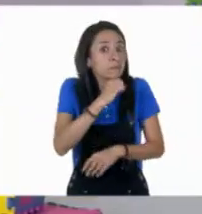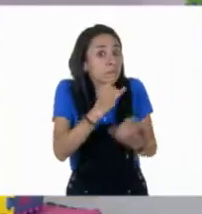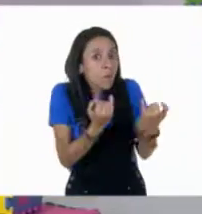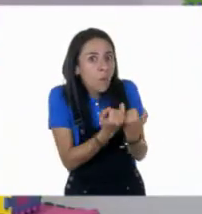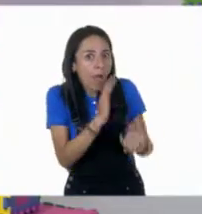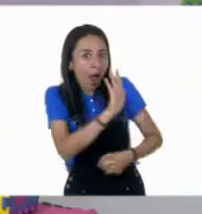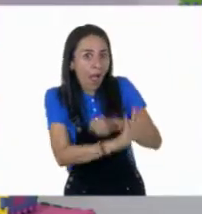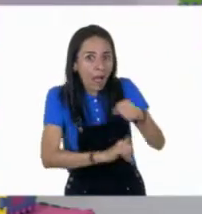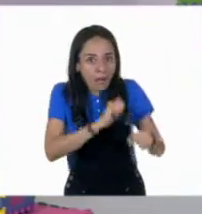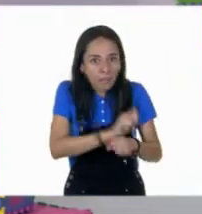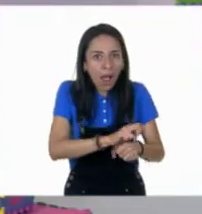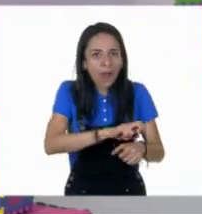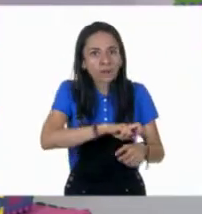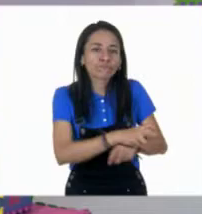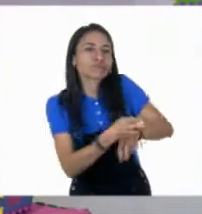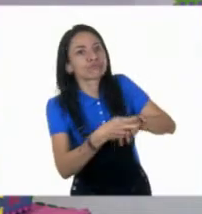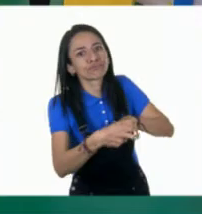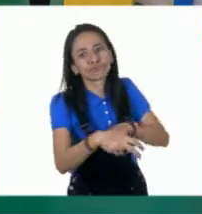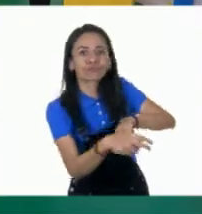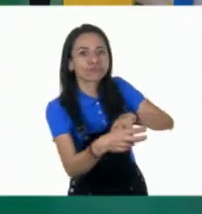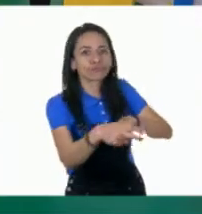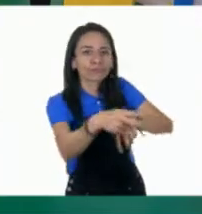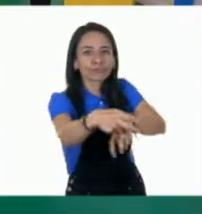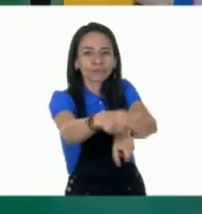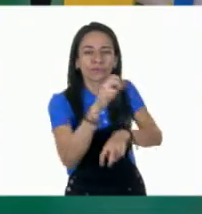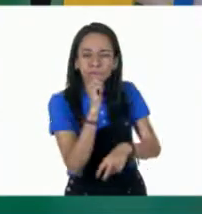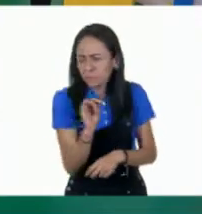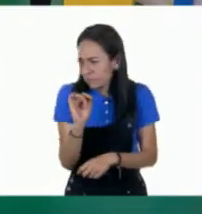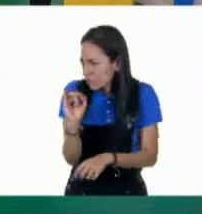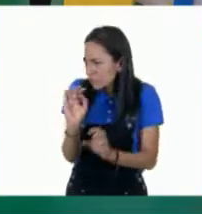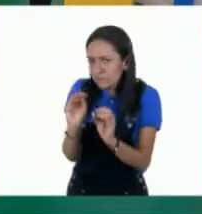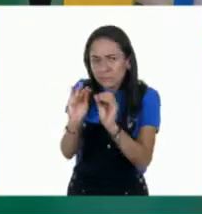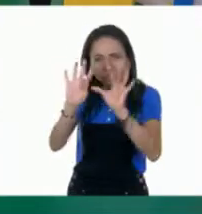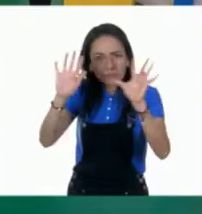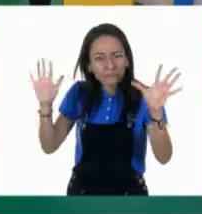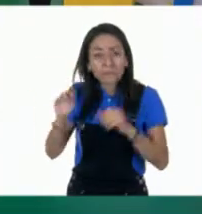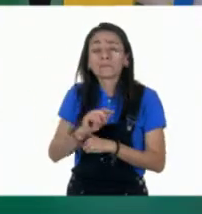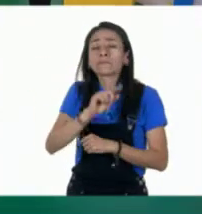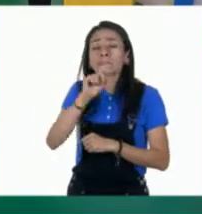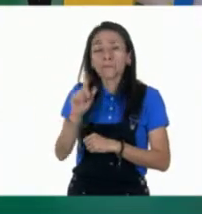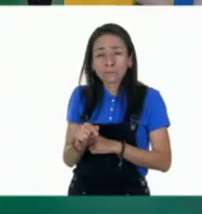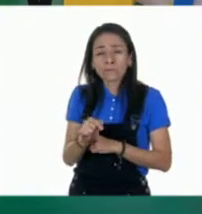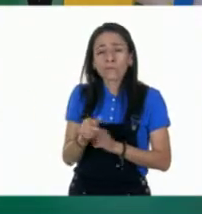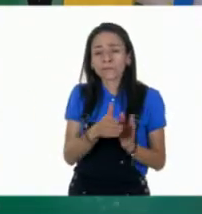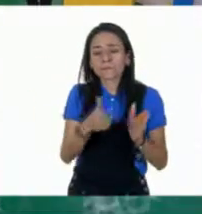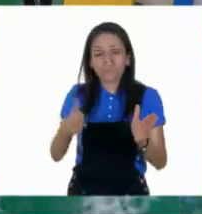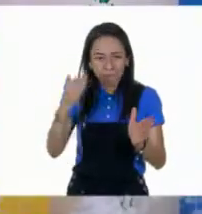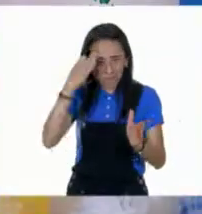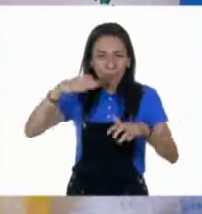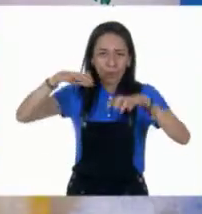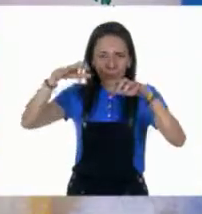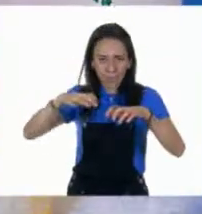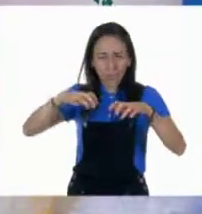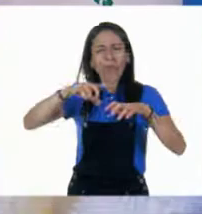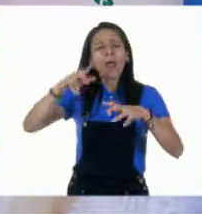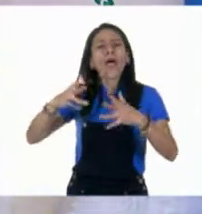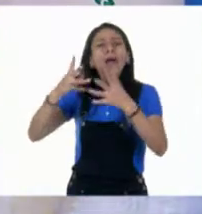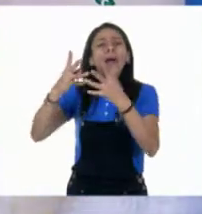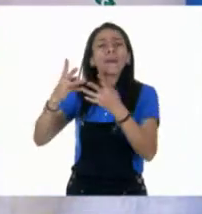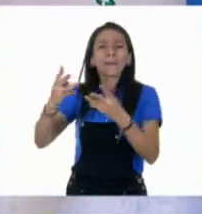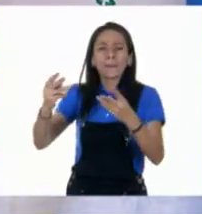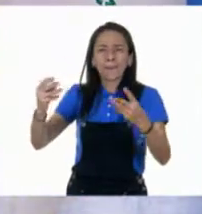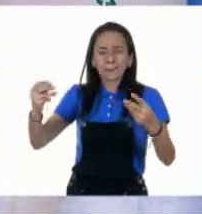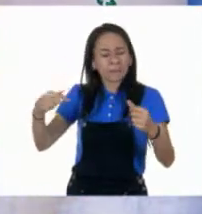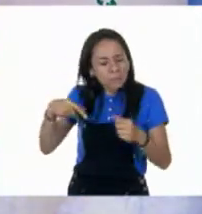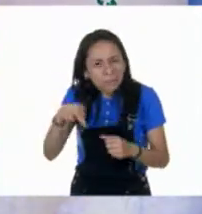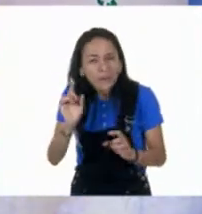el cauce del río. Claro, y pasó el tiempo, las lluvias cesaron. Sin embargo, llegó un día en el que empezamos a